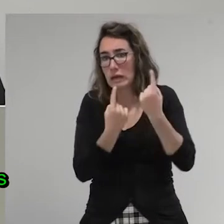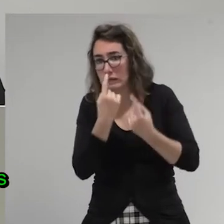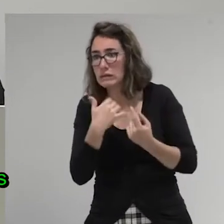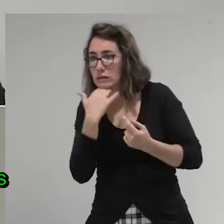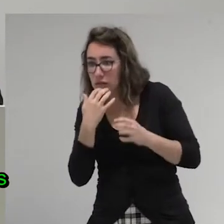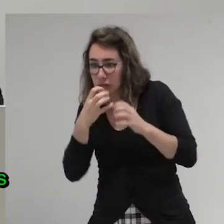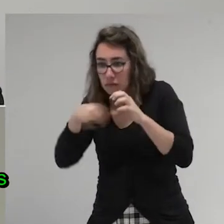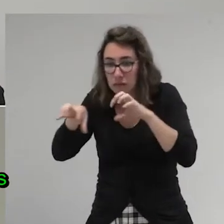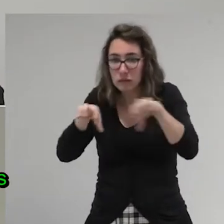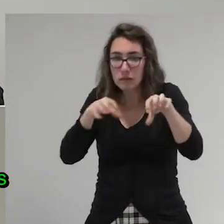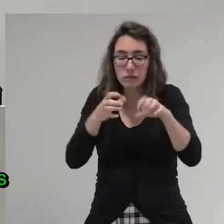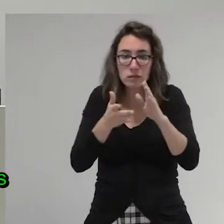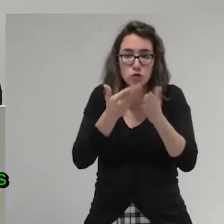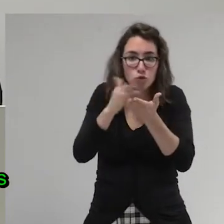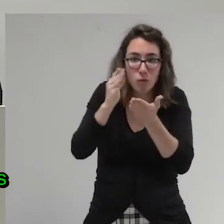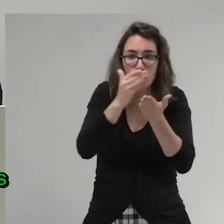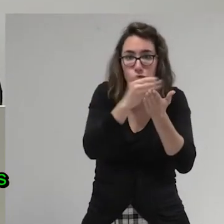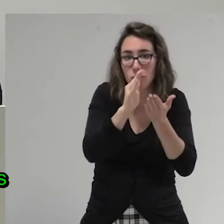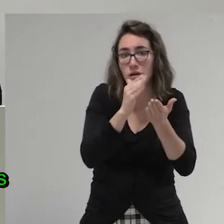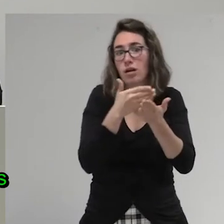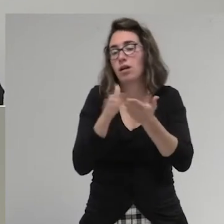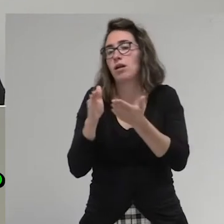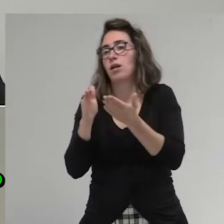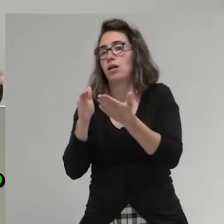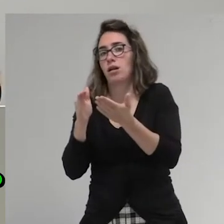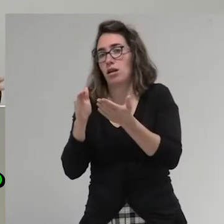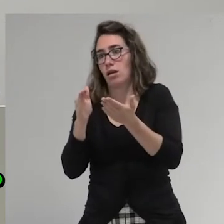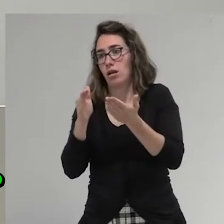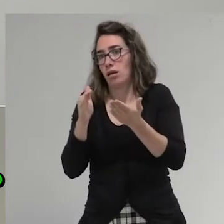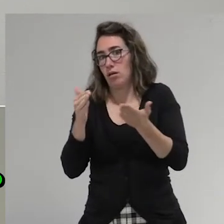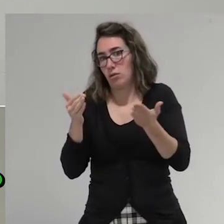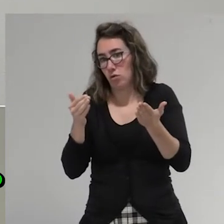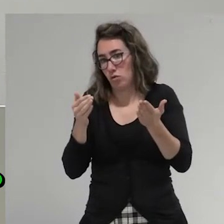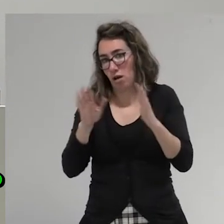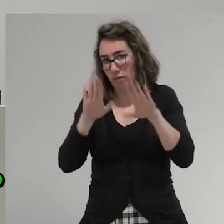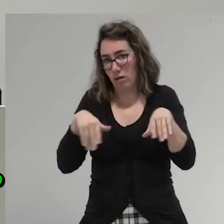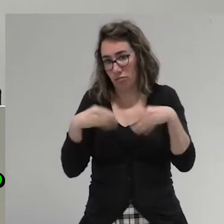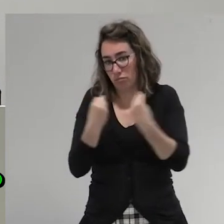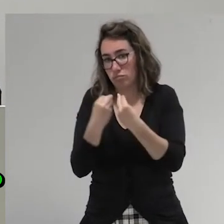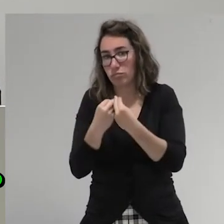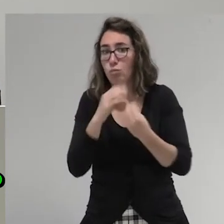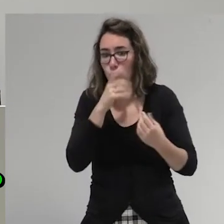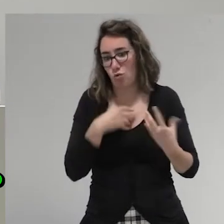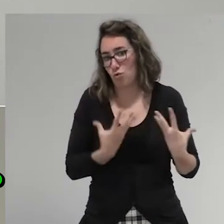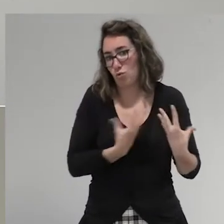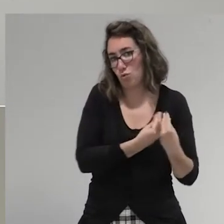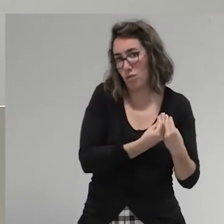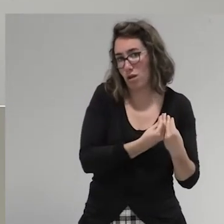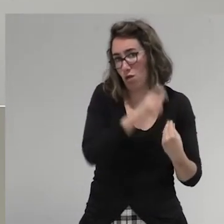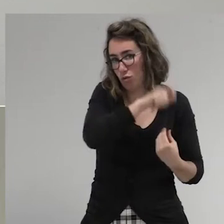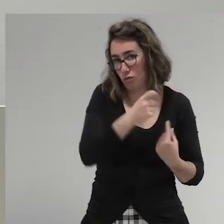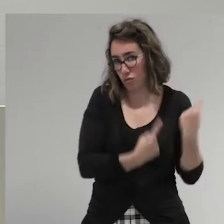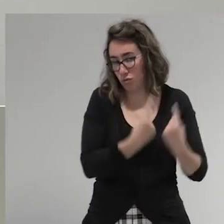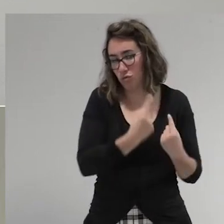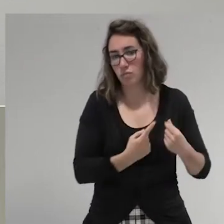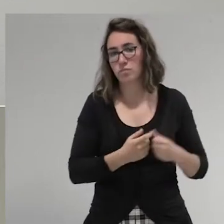yo he llegado a ellos porque he llegado a los dispositivos de racismo institucional precisamente por estar acompañando determinadas vidas. Y en